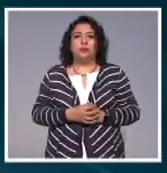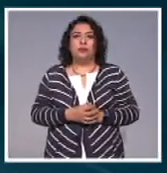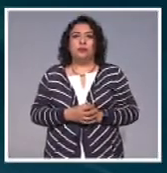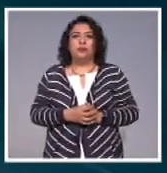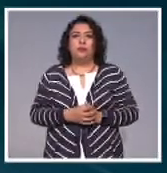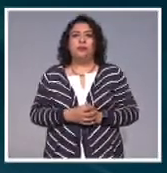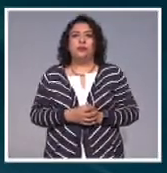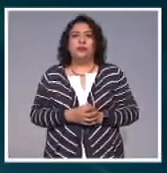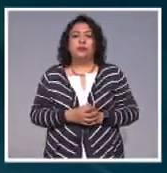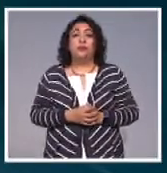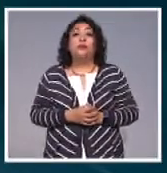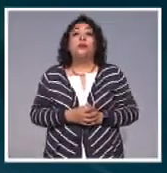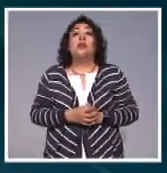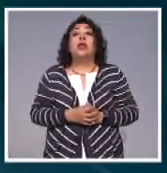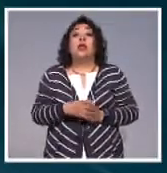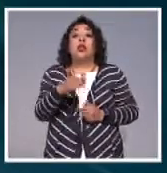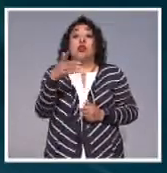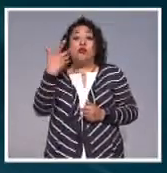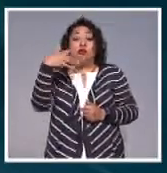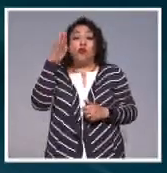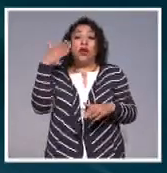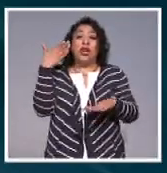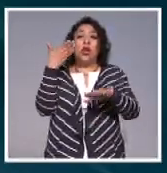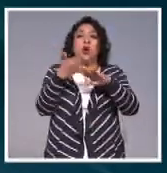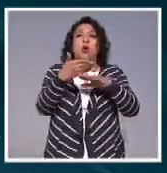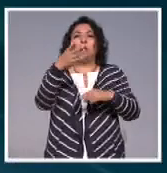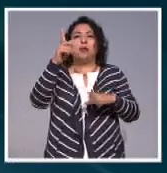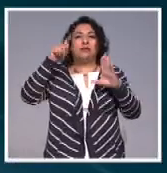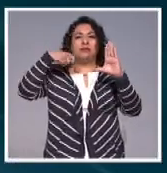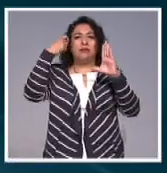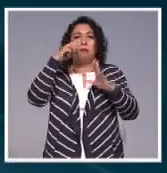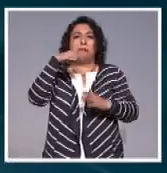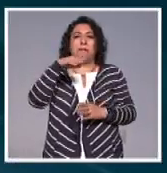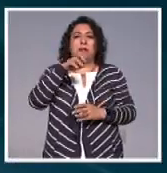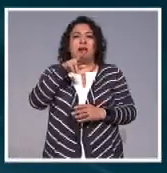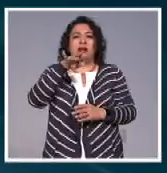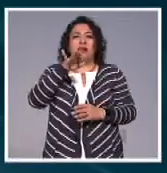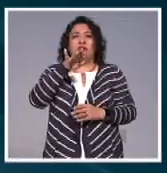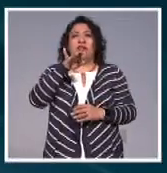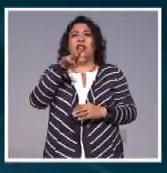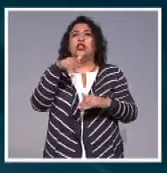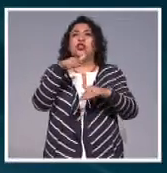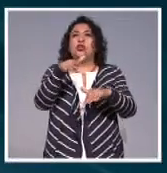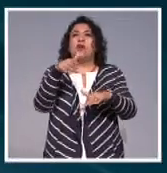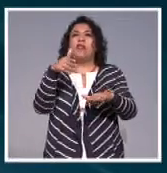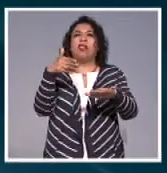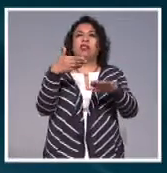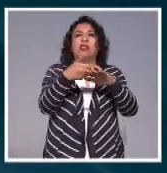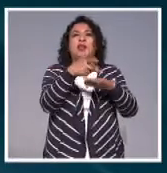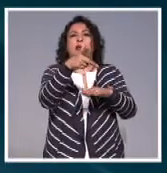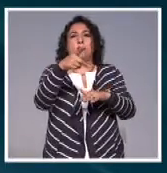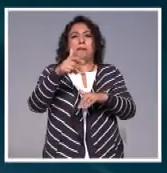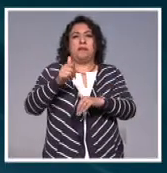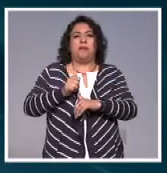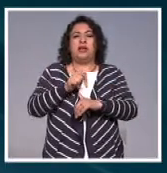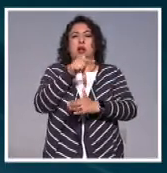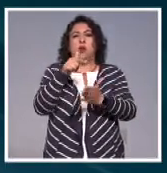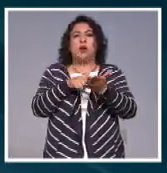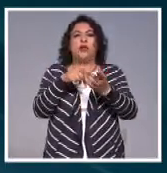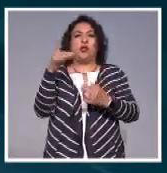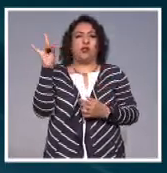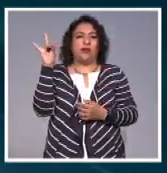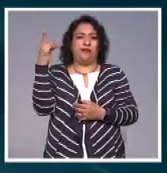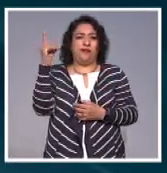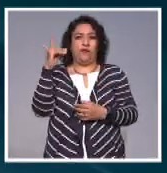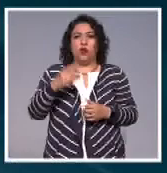del 2019. Evo y fue Golpe, de la cineasta María Fernanda Rada, sobre el golpe militar en Bolivia. De la